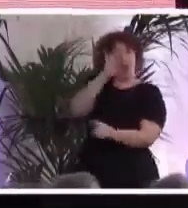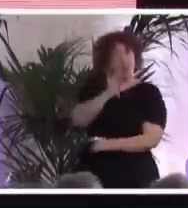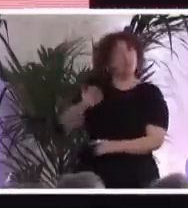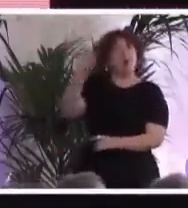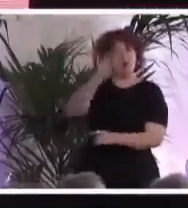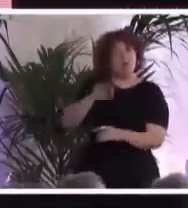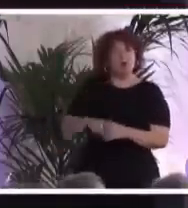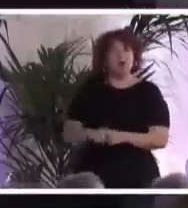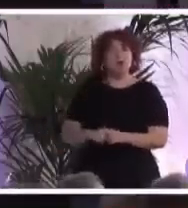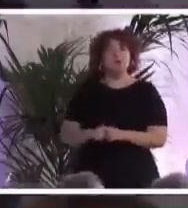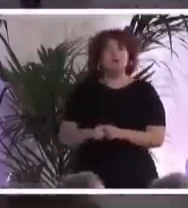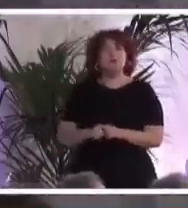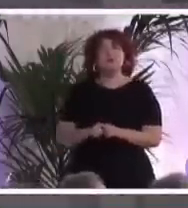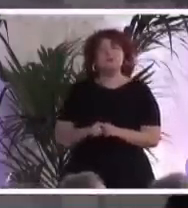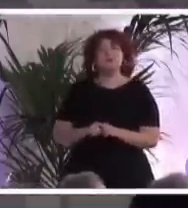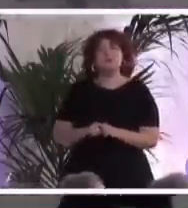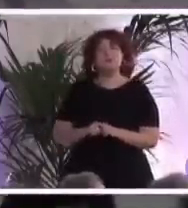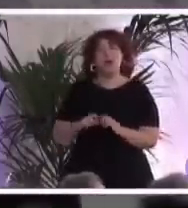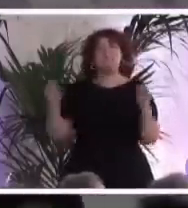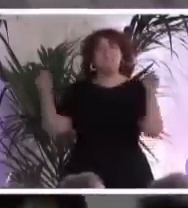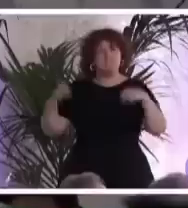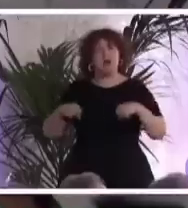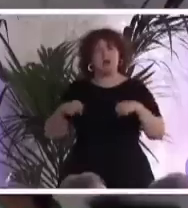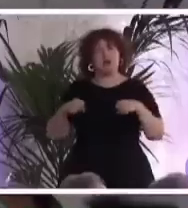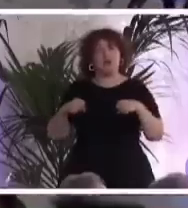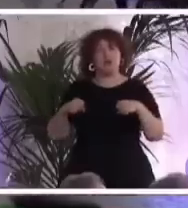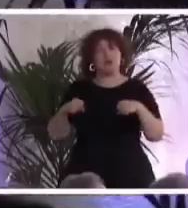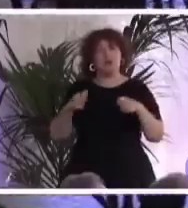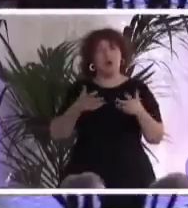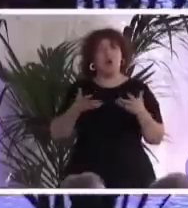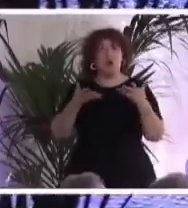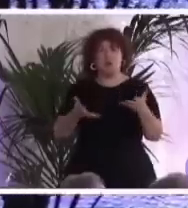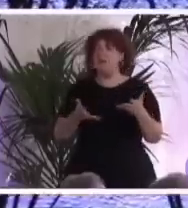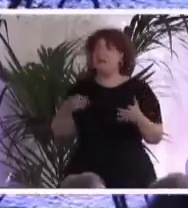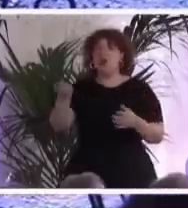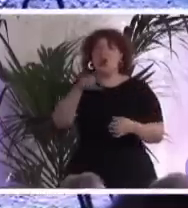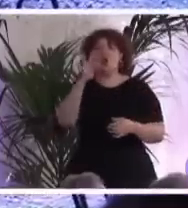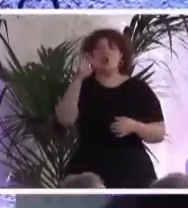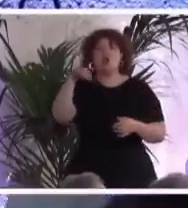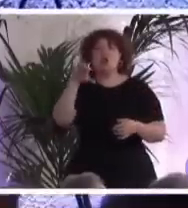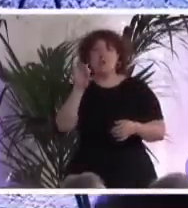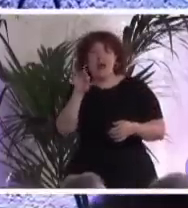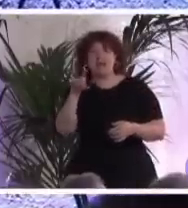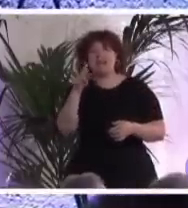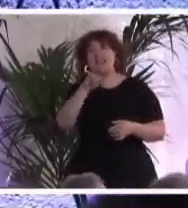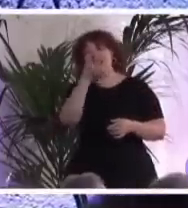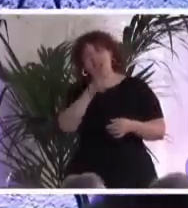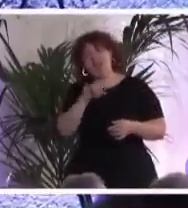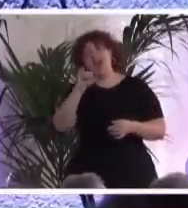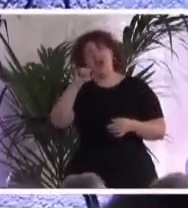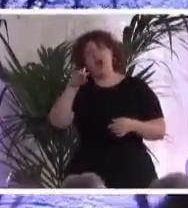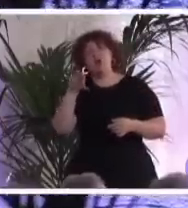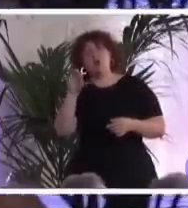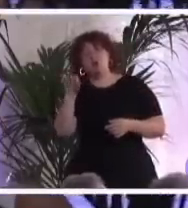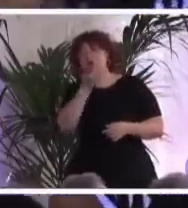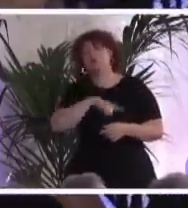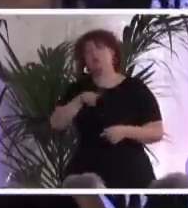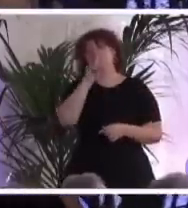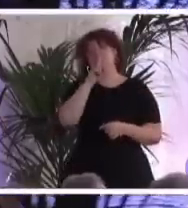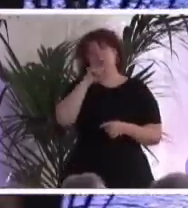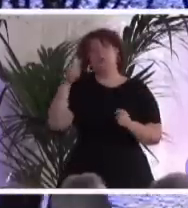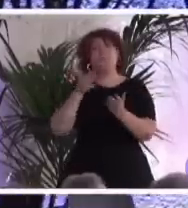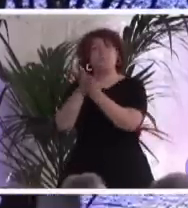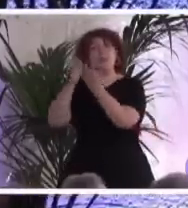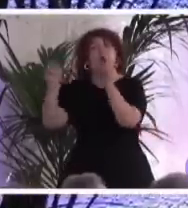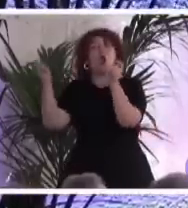amó a podemos para ofrecer un pacto no mencionáis a Tomás de azayuso y hablaremos de vuestros candidatos en los medios